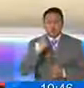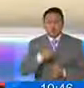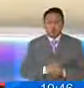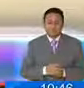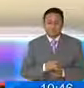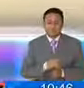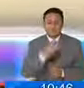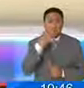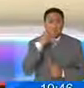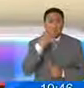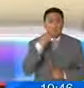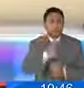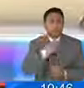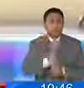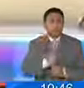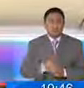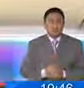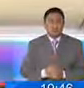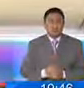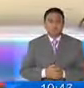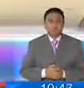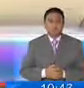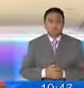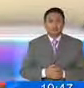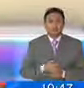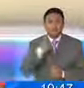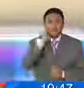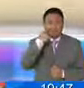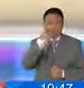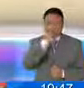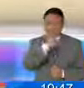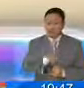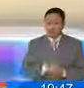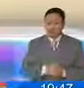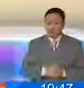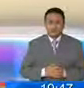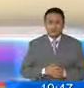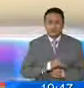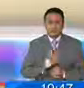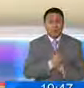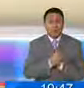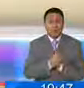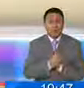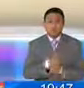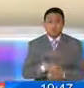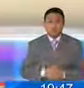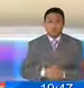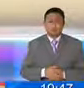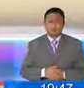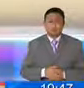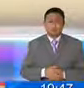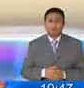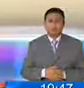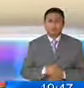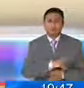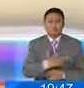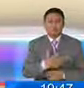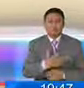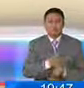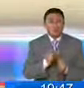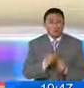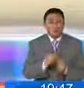muy trabajadora, que es muy amorosa, que tiene mucho